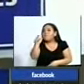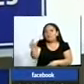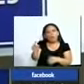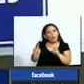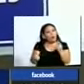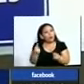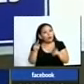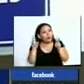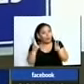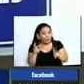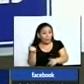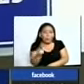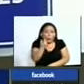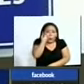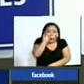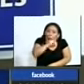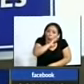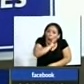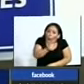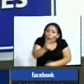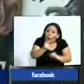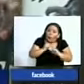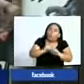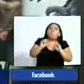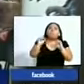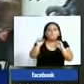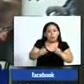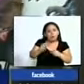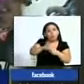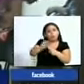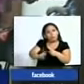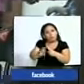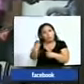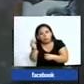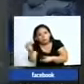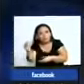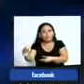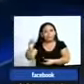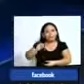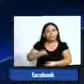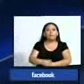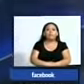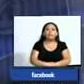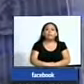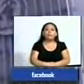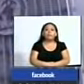las personas con enfermedades terminales puedan retirar sus ahorros.